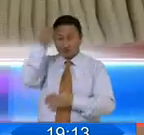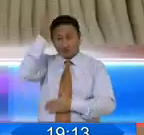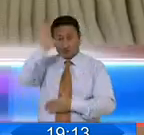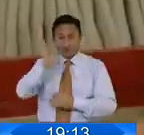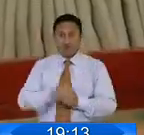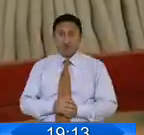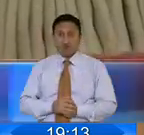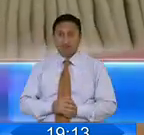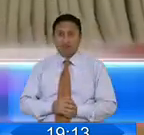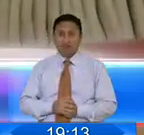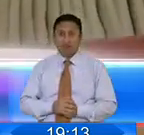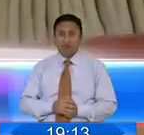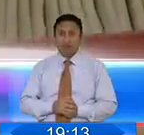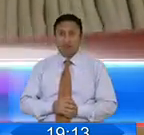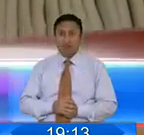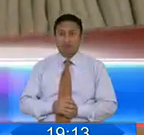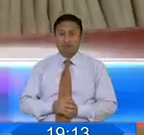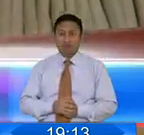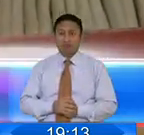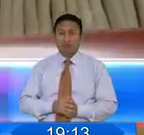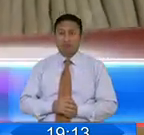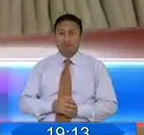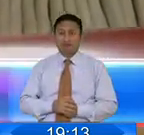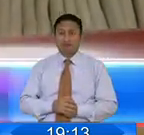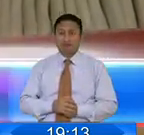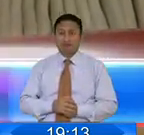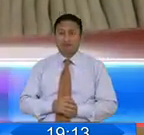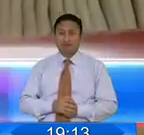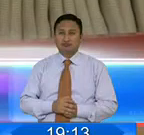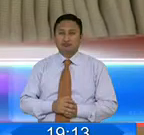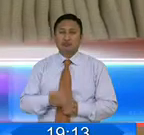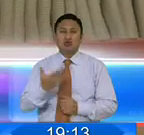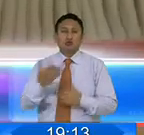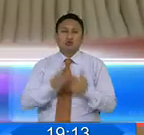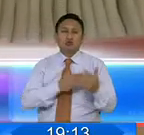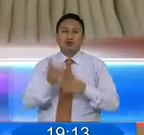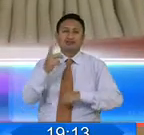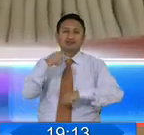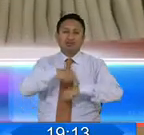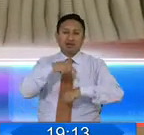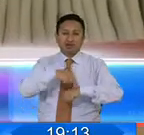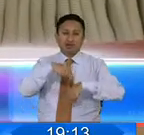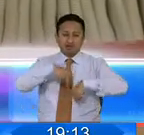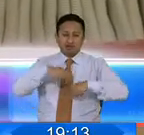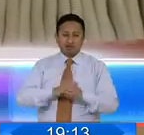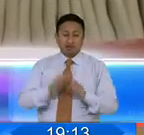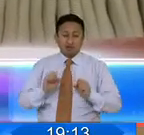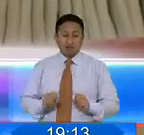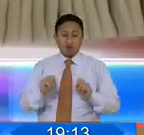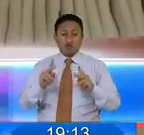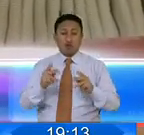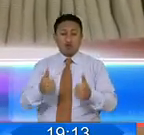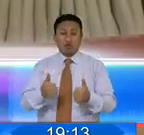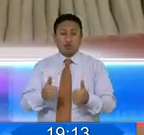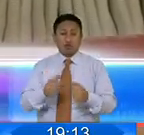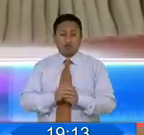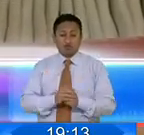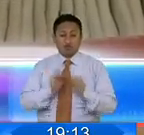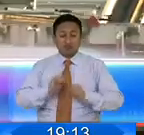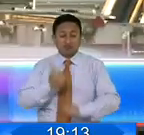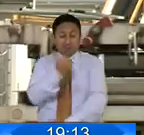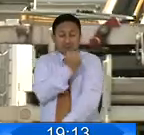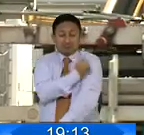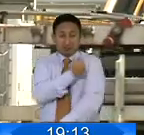bien. Independientemente del tiempo que ya uno tenga que esperar, es una oportunidad impresionante que se les pueda